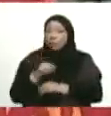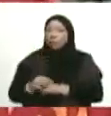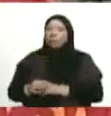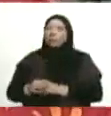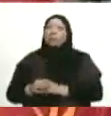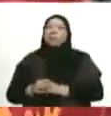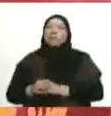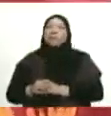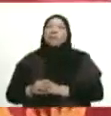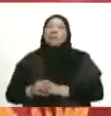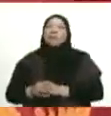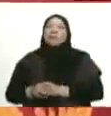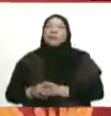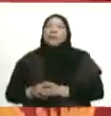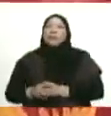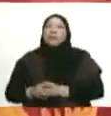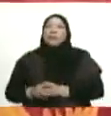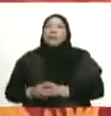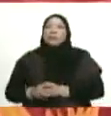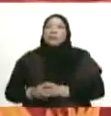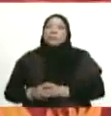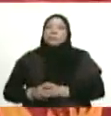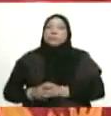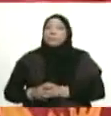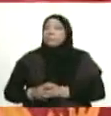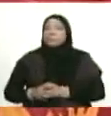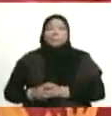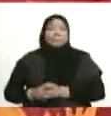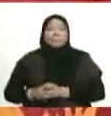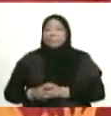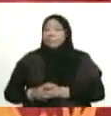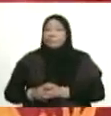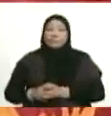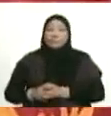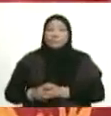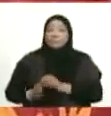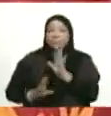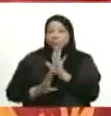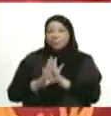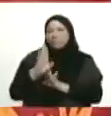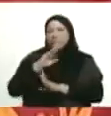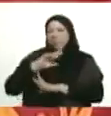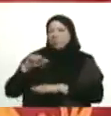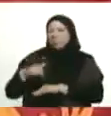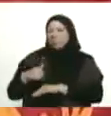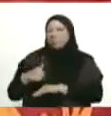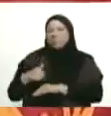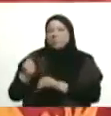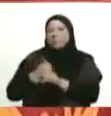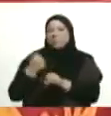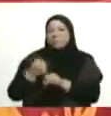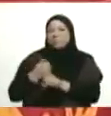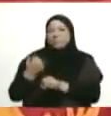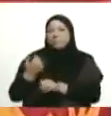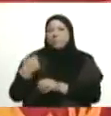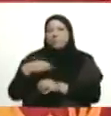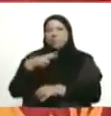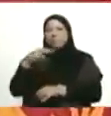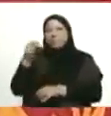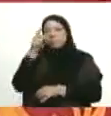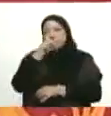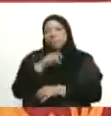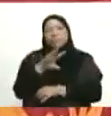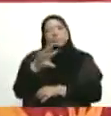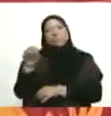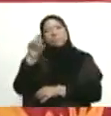No van a venir, en verdad no van a venir. Nosotros tenemos que seguir avanzando, compañeros y compañeras. Y dentro de 30 años,